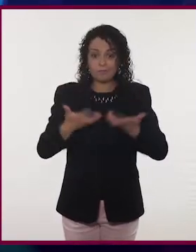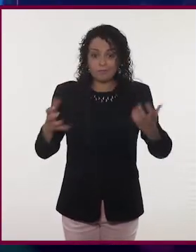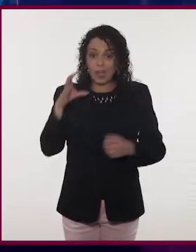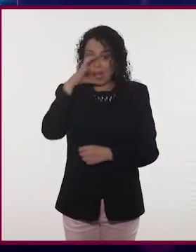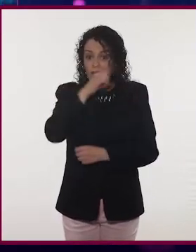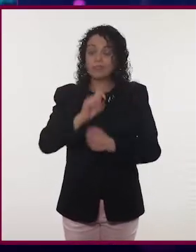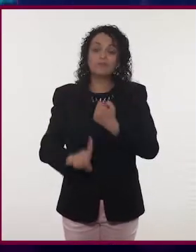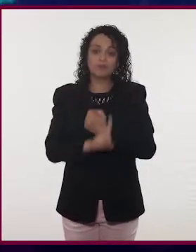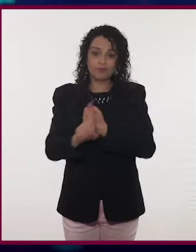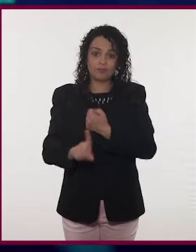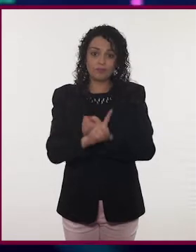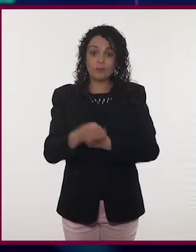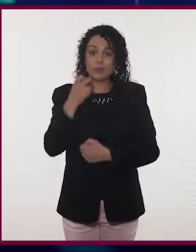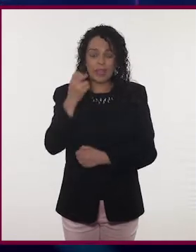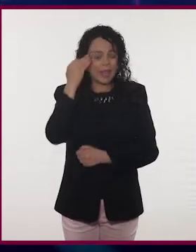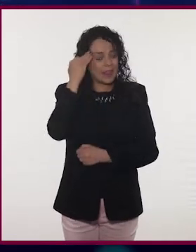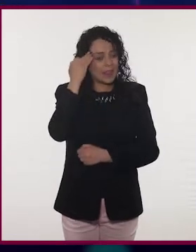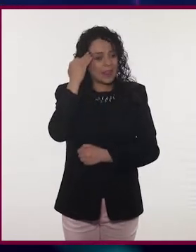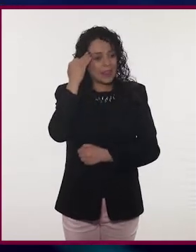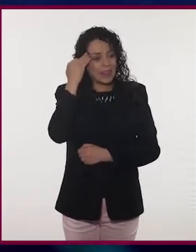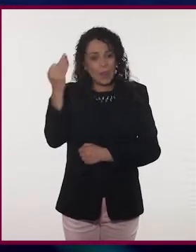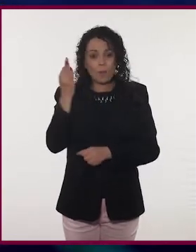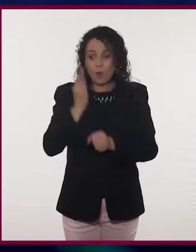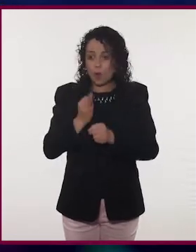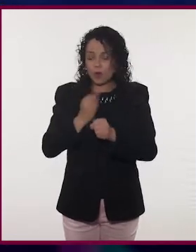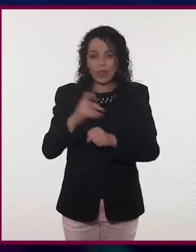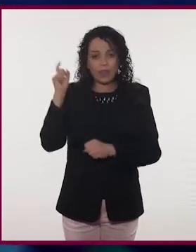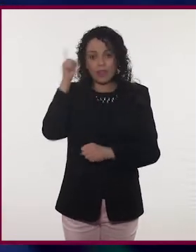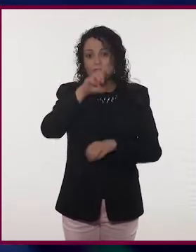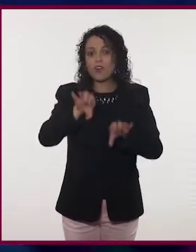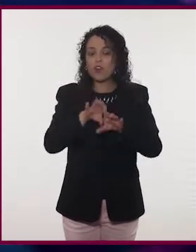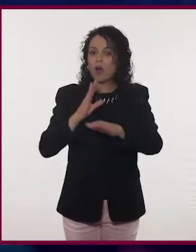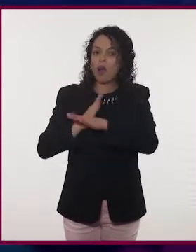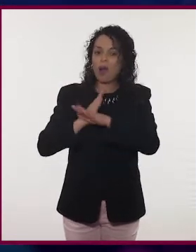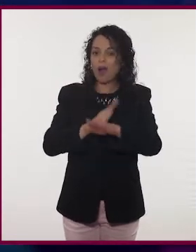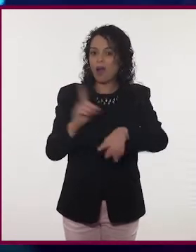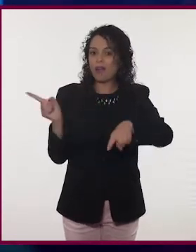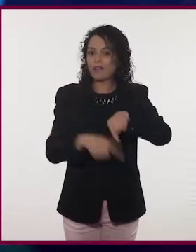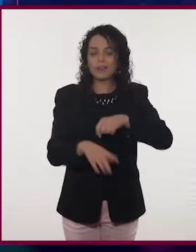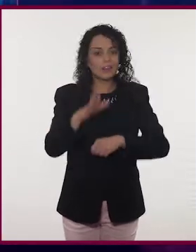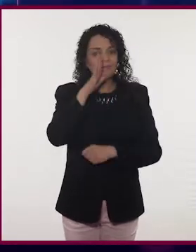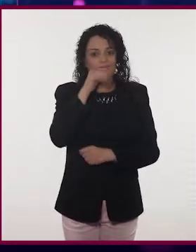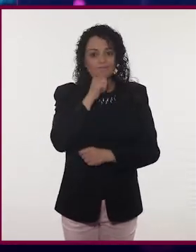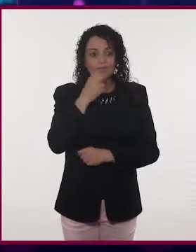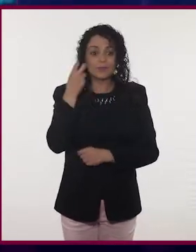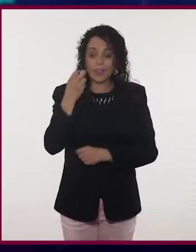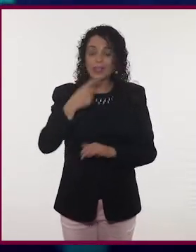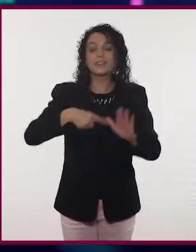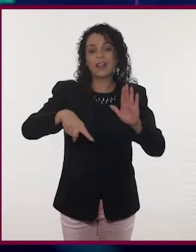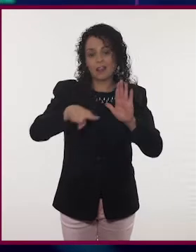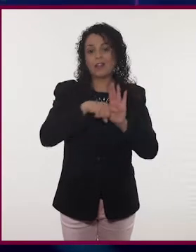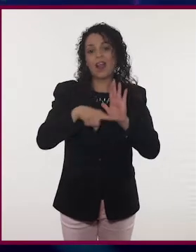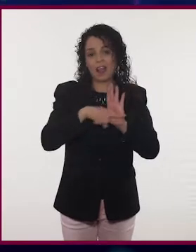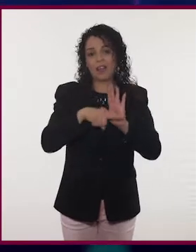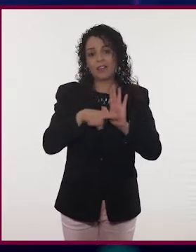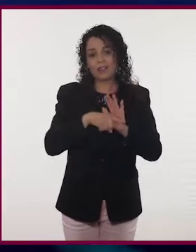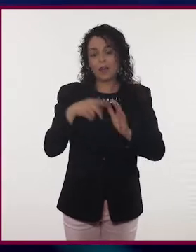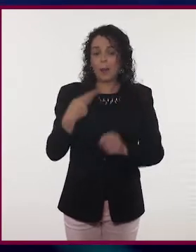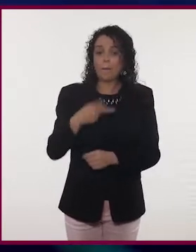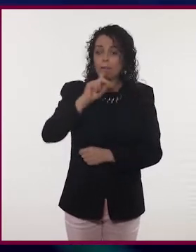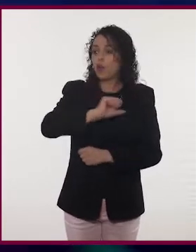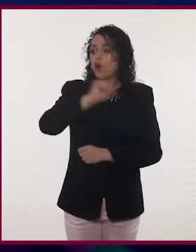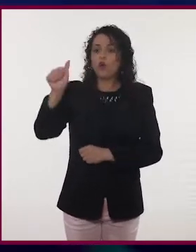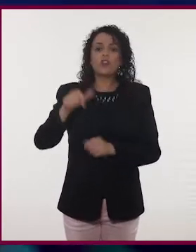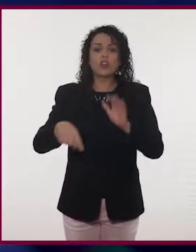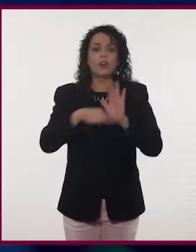muy, muy difícil de mitigar. Siempre cuando hay turismo hay esa huella. Entonces, ese es un impacto negativo. Otro impacto